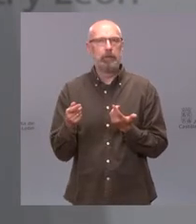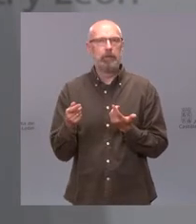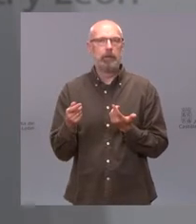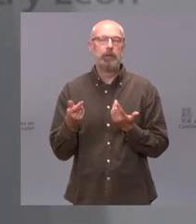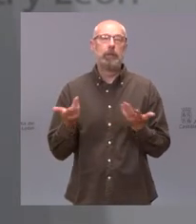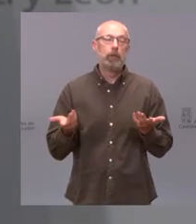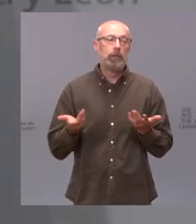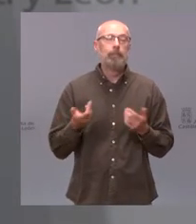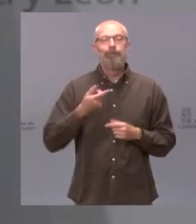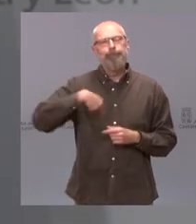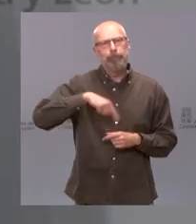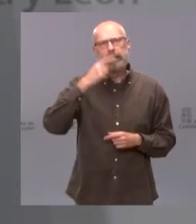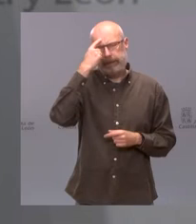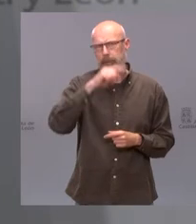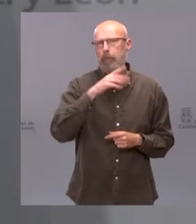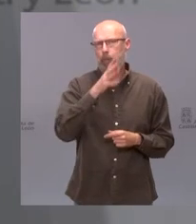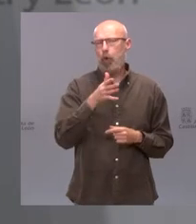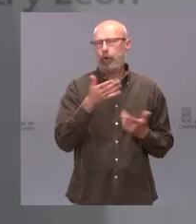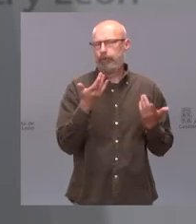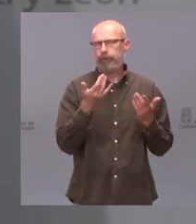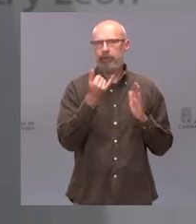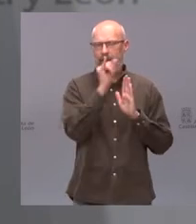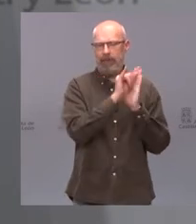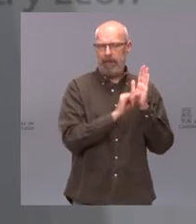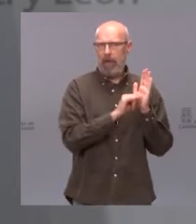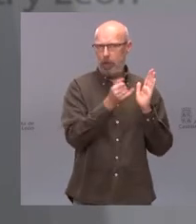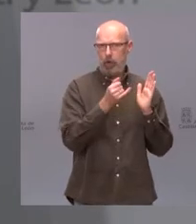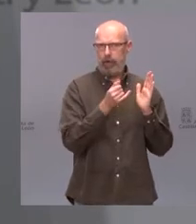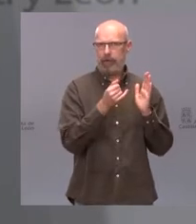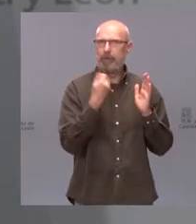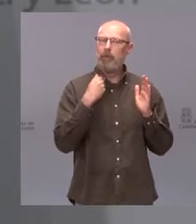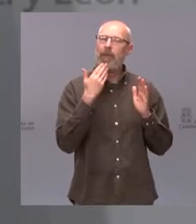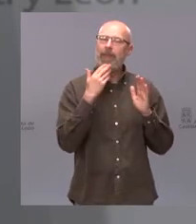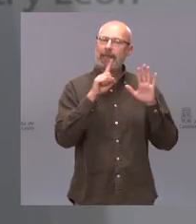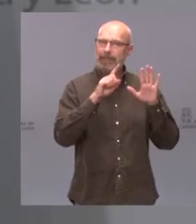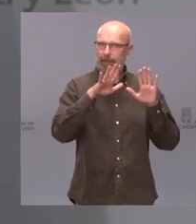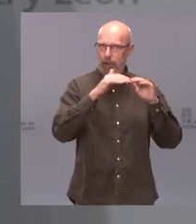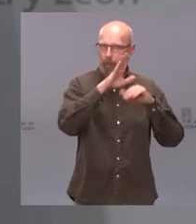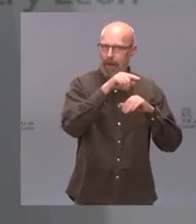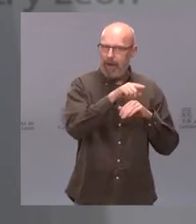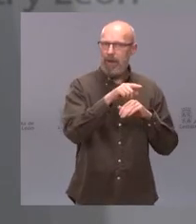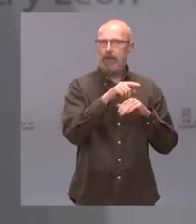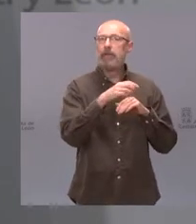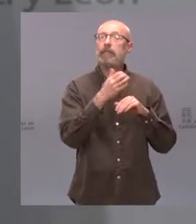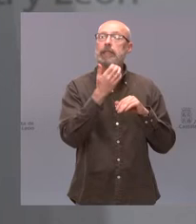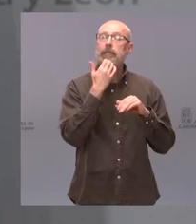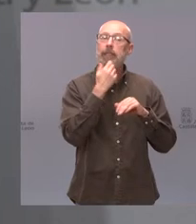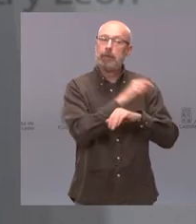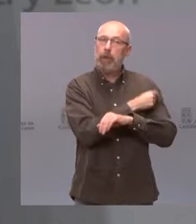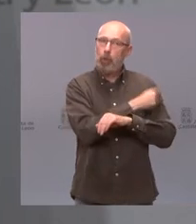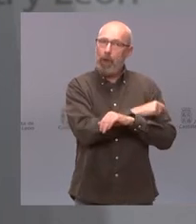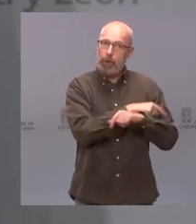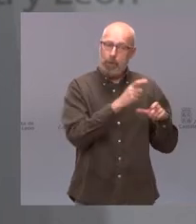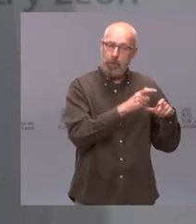incidencia. Sabemos por los indicadores de incidencia en mayores de 65 que a medida que avanza la vacunación